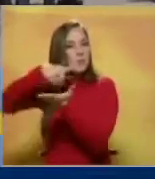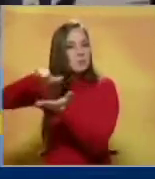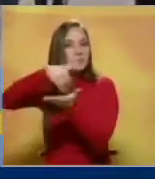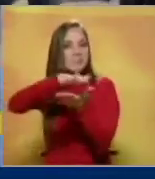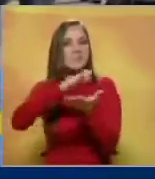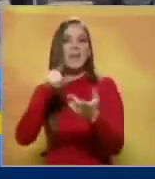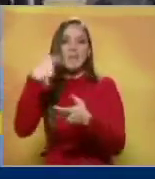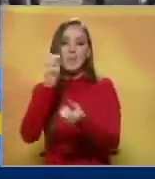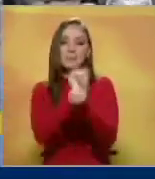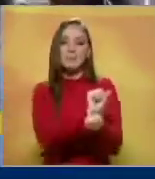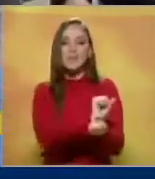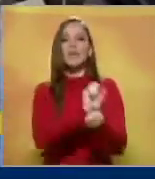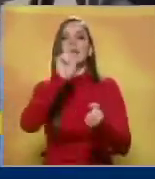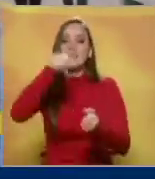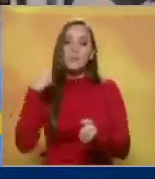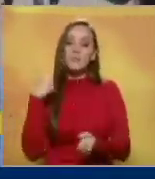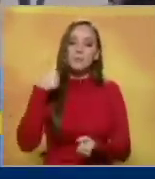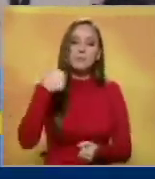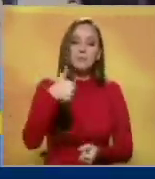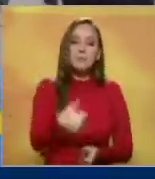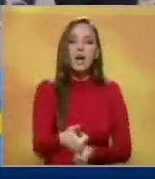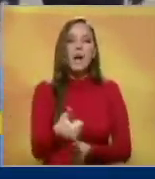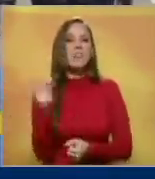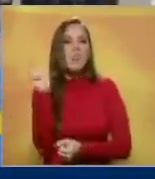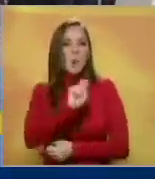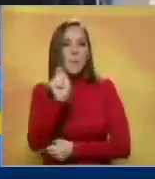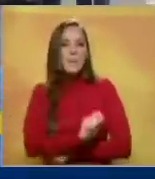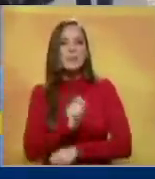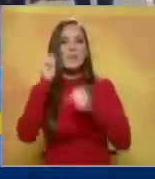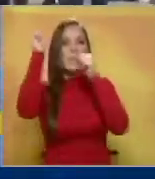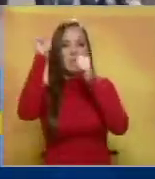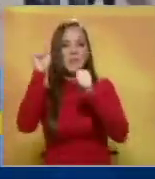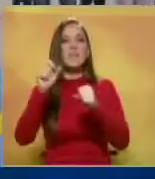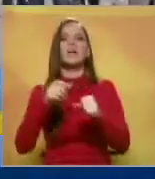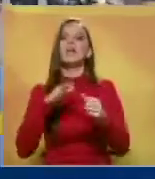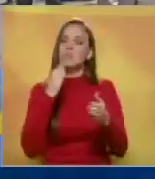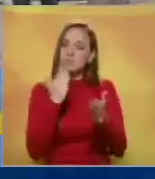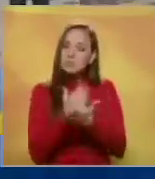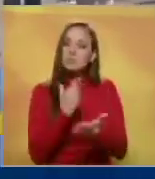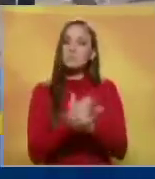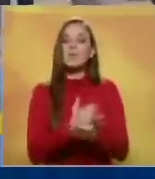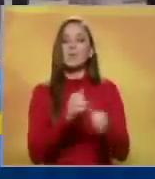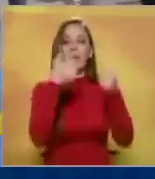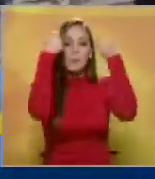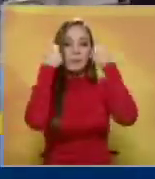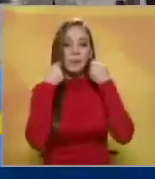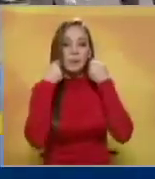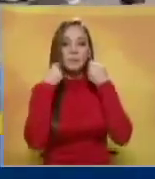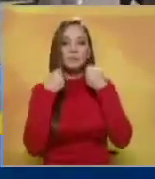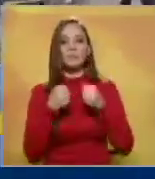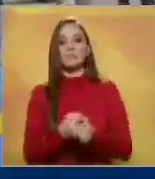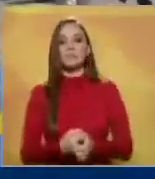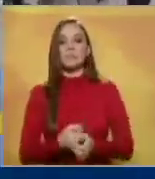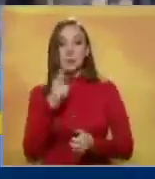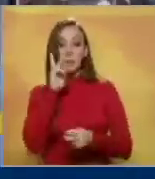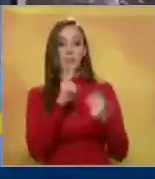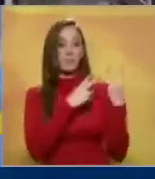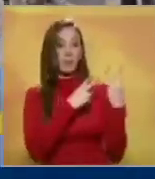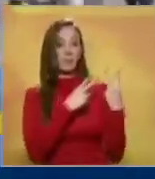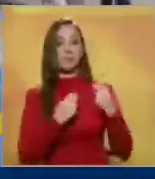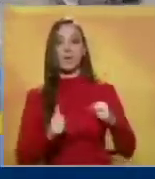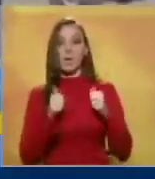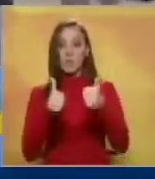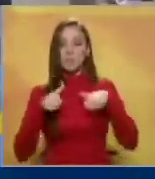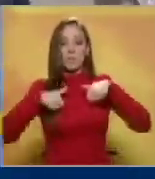gran caracas como a lo largo de todos estos meses de manifestaciones estudiantiles en este momento vemos como acaba de arrancar